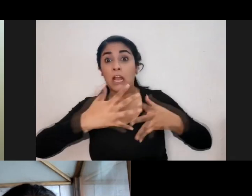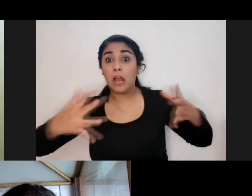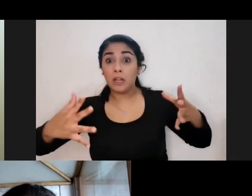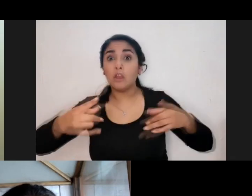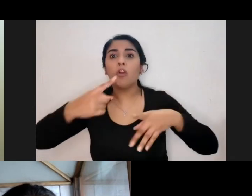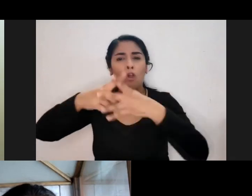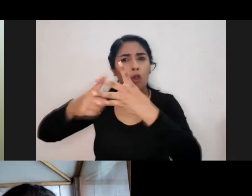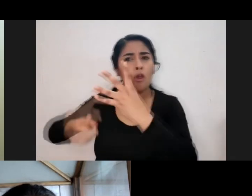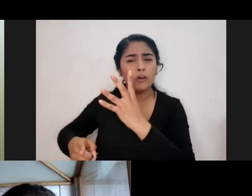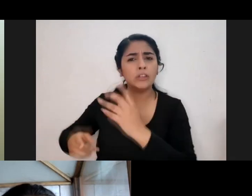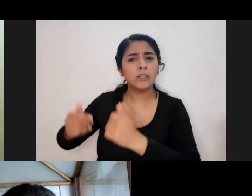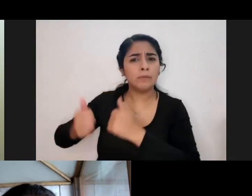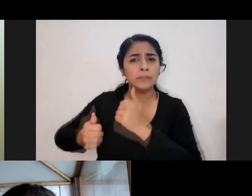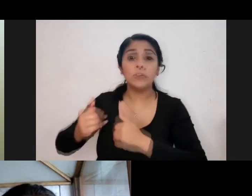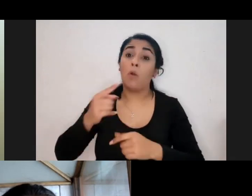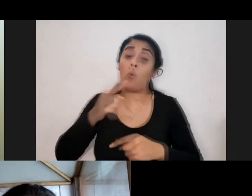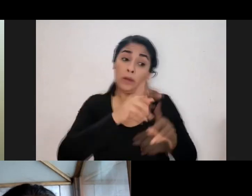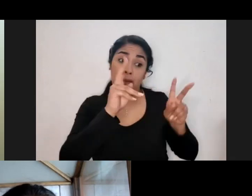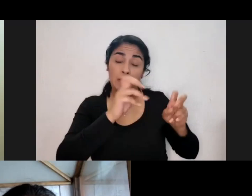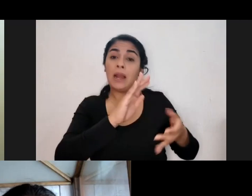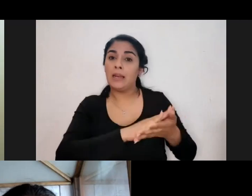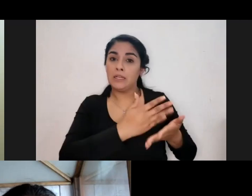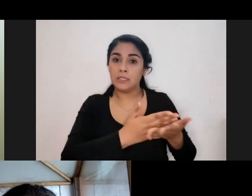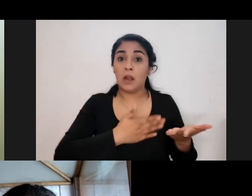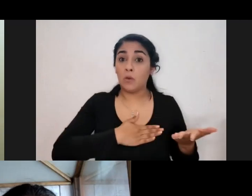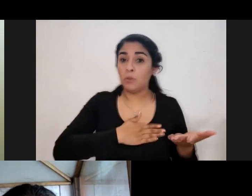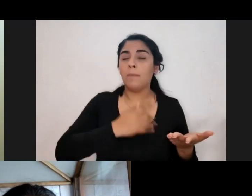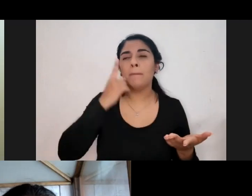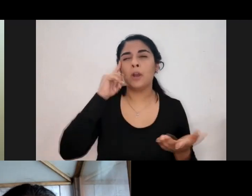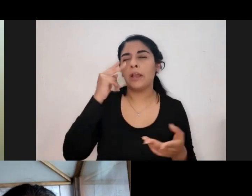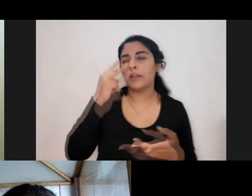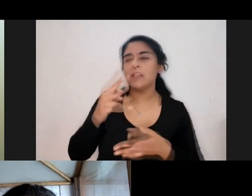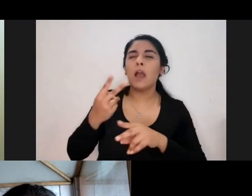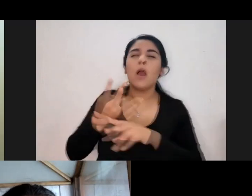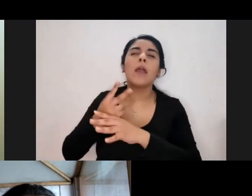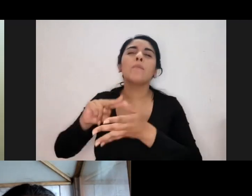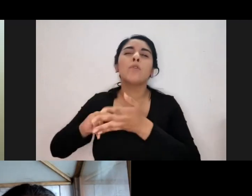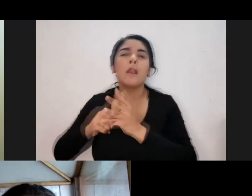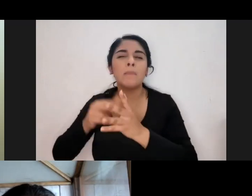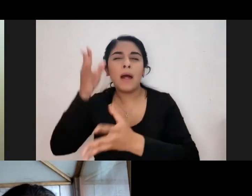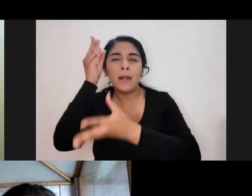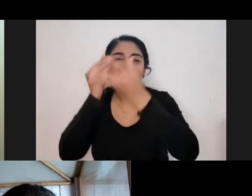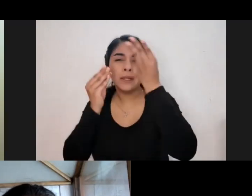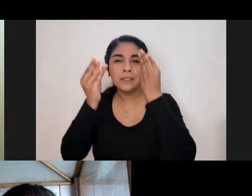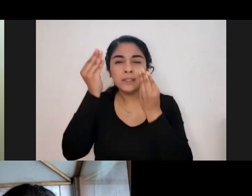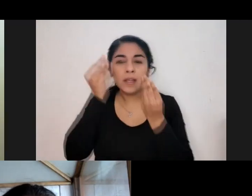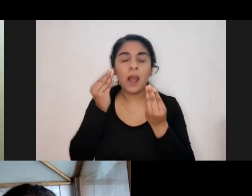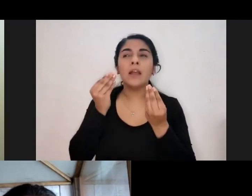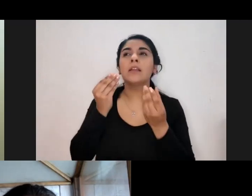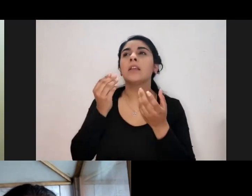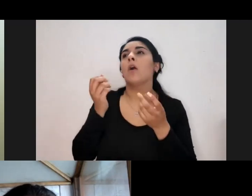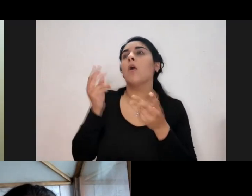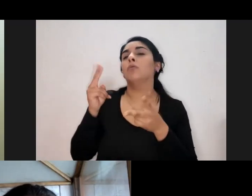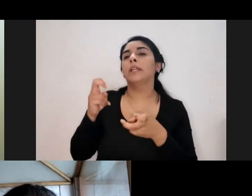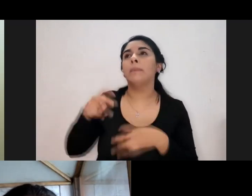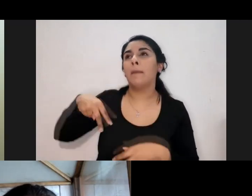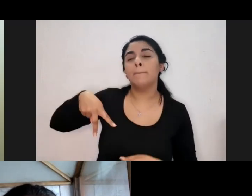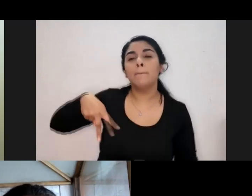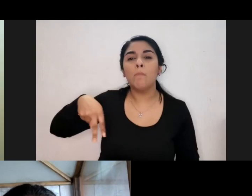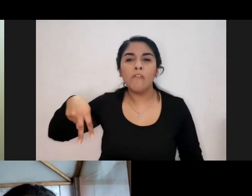sea, una cosa es la salud, ¿cierto? Pero hay que ver si hay un trastorno de aprendizaje, ¿cierto? O en la movilidad,